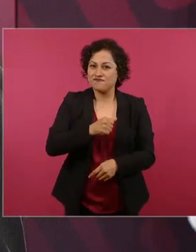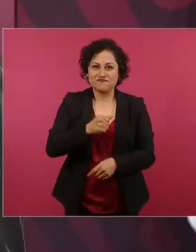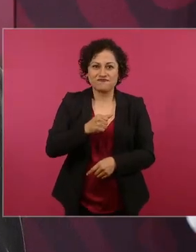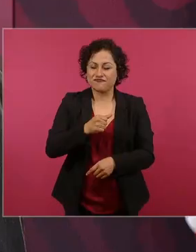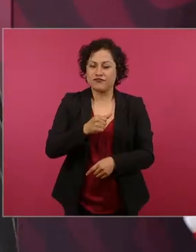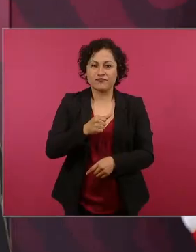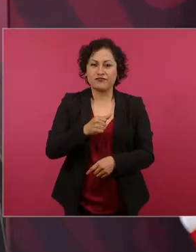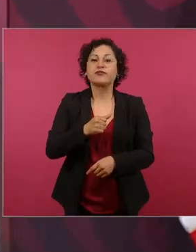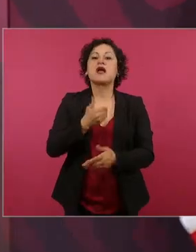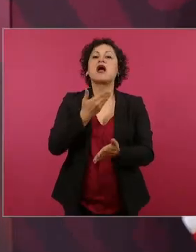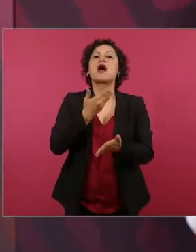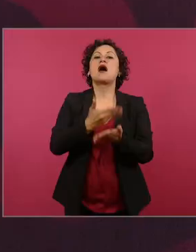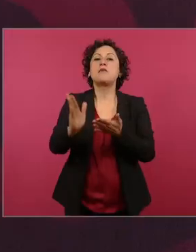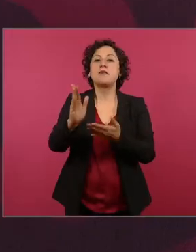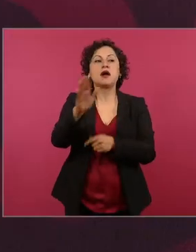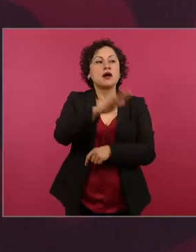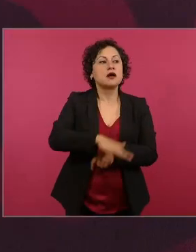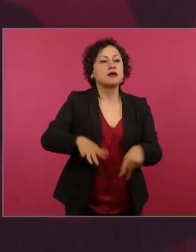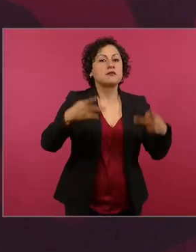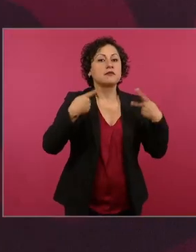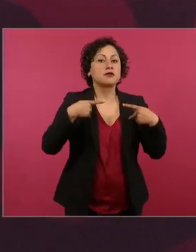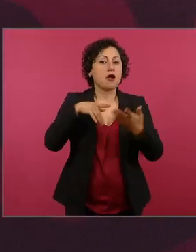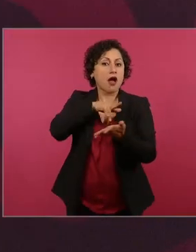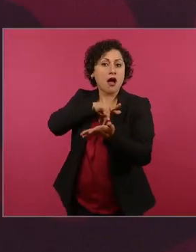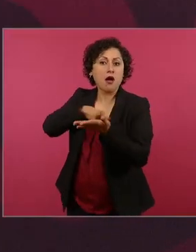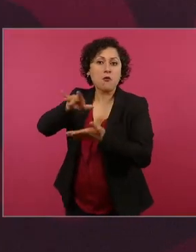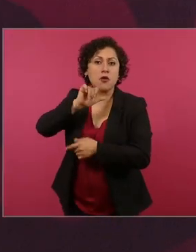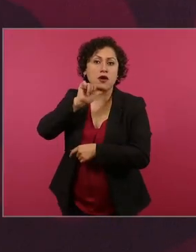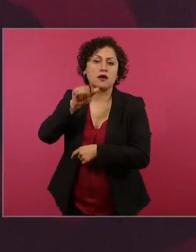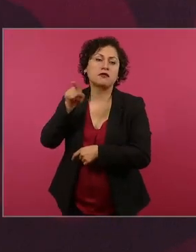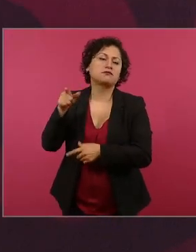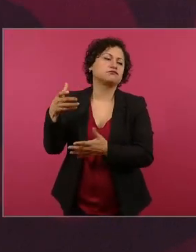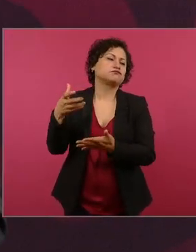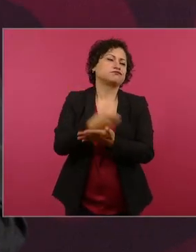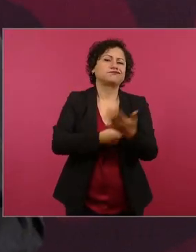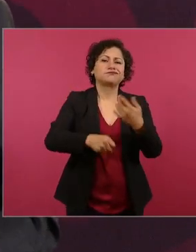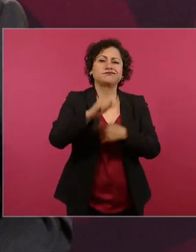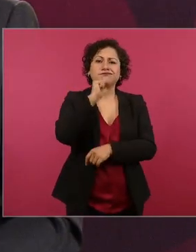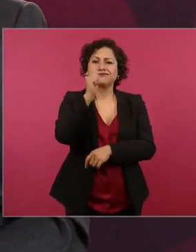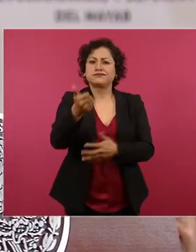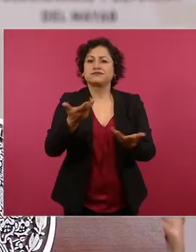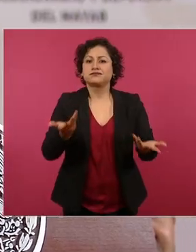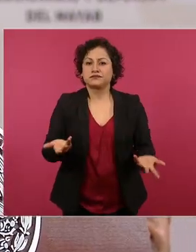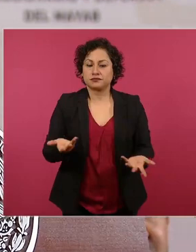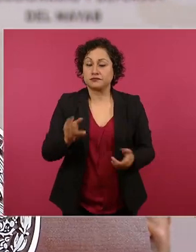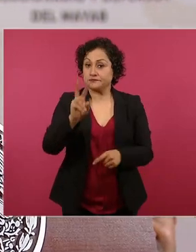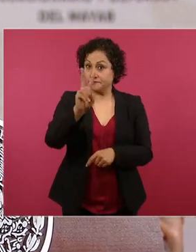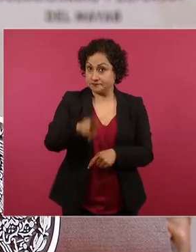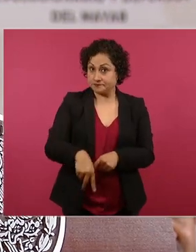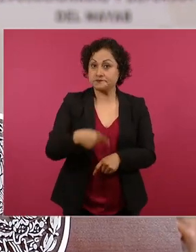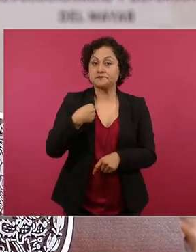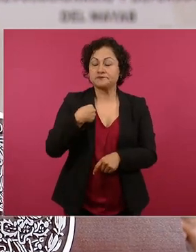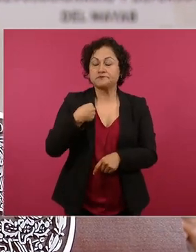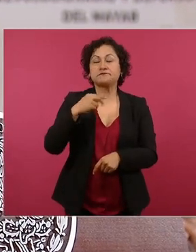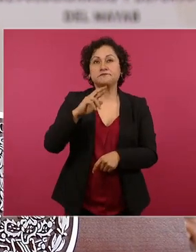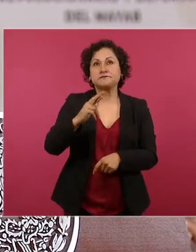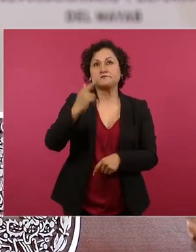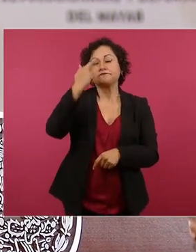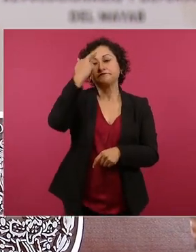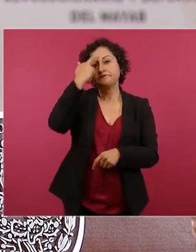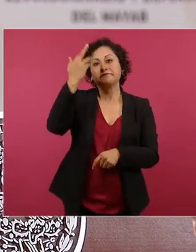Lo decía de manera muy sencilla, pero muy clara, tanto Ricardo Flores Magón como el presidente